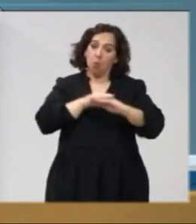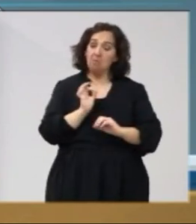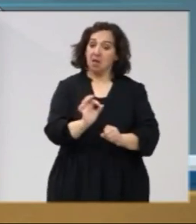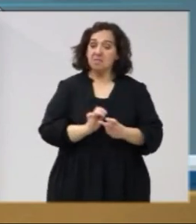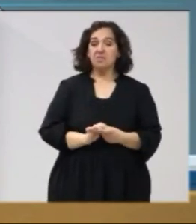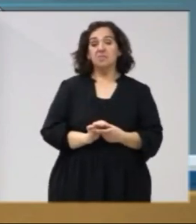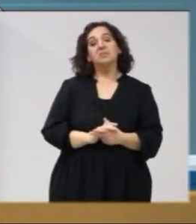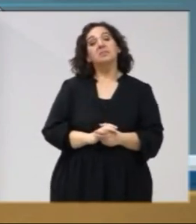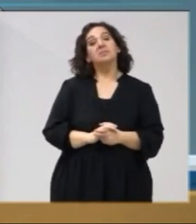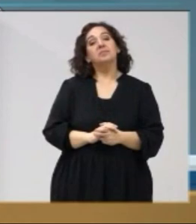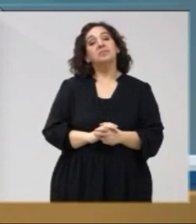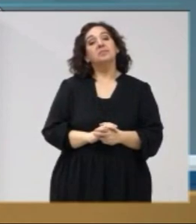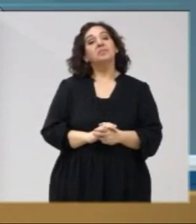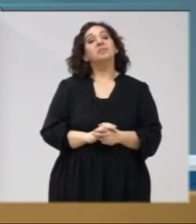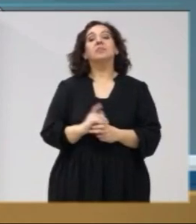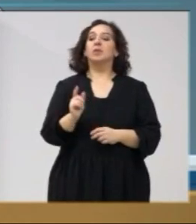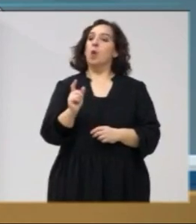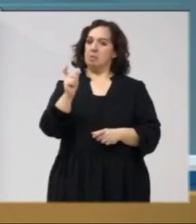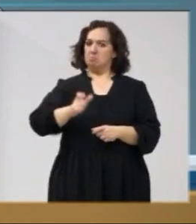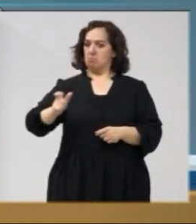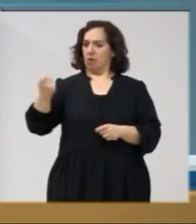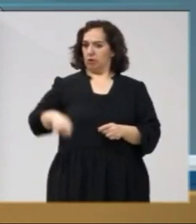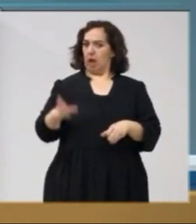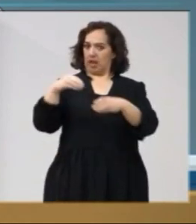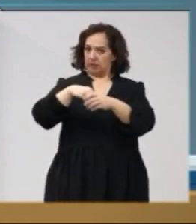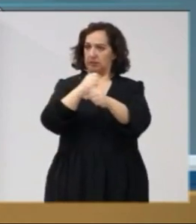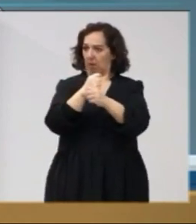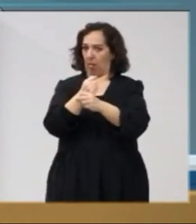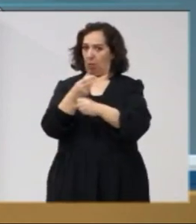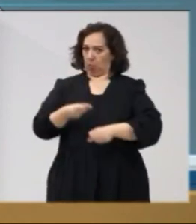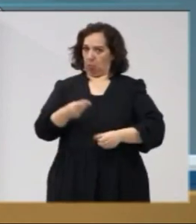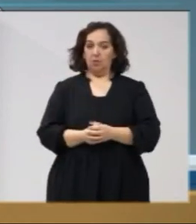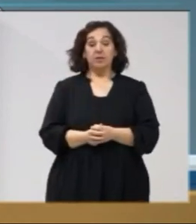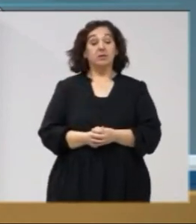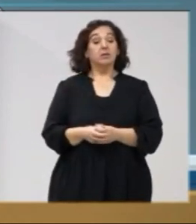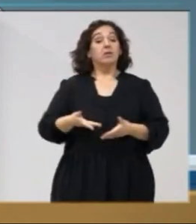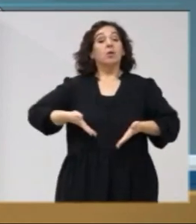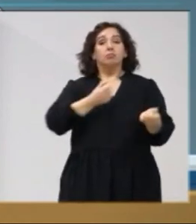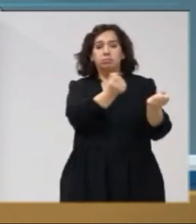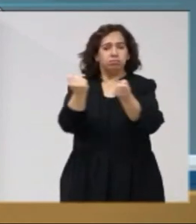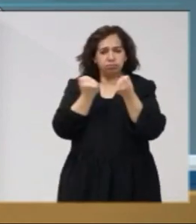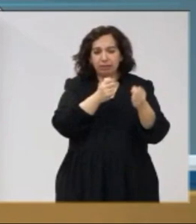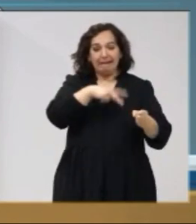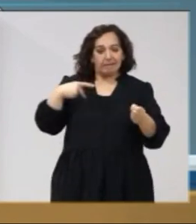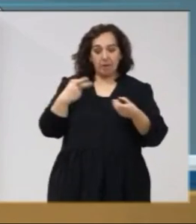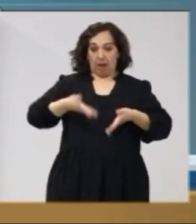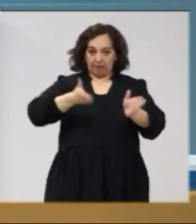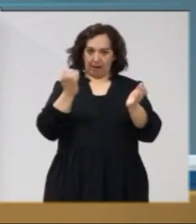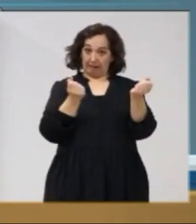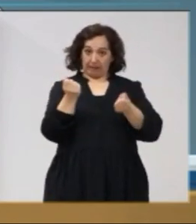Tienen un gran personal. No hay más que circular por Cantabria y ver esas carreteras